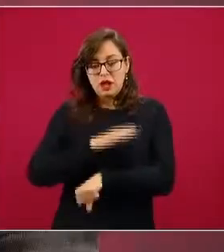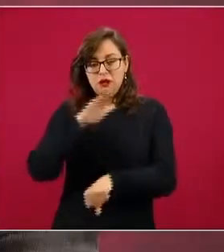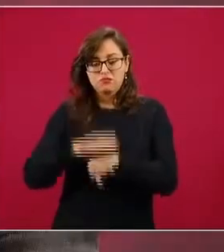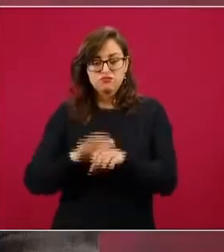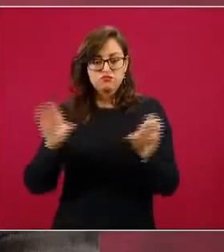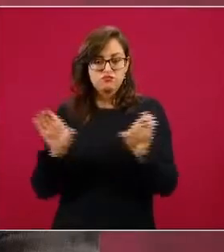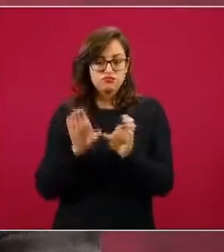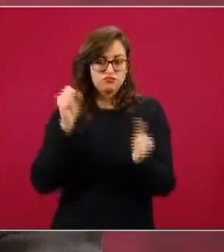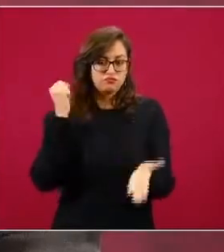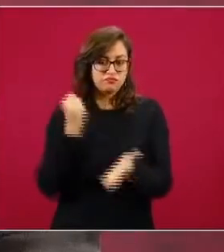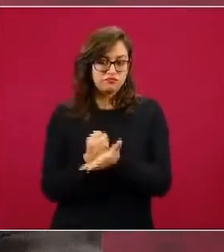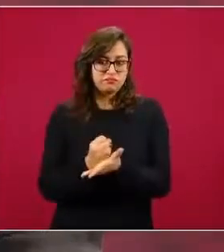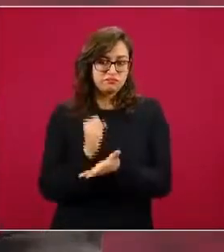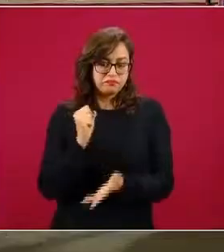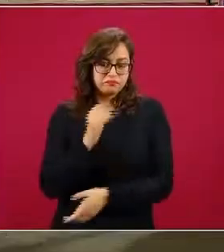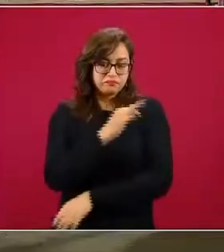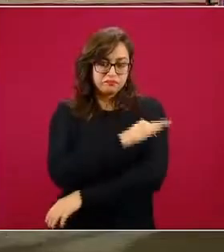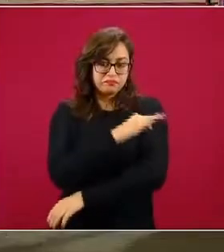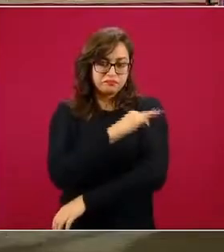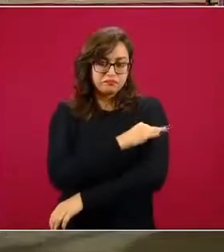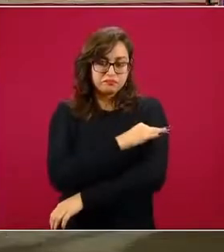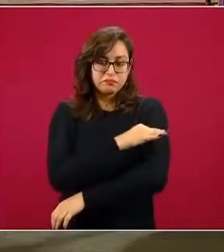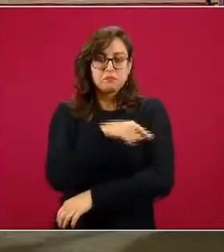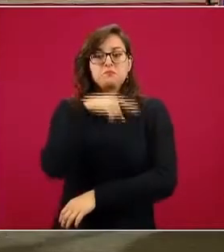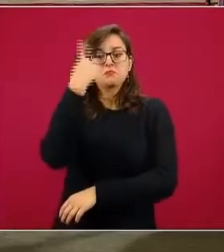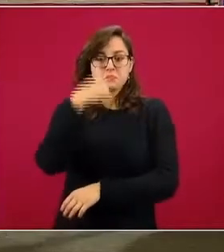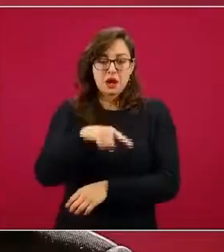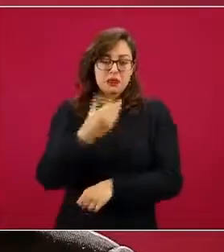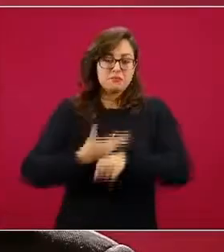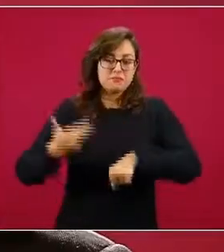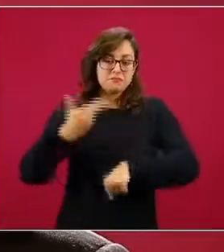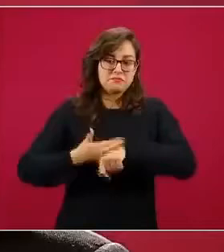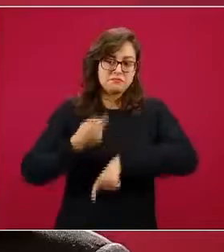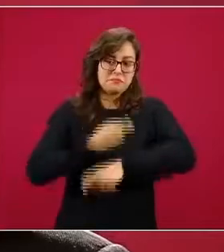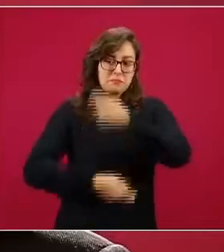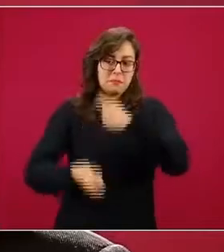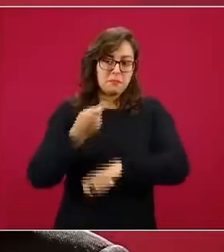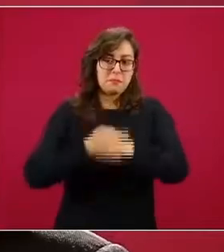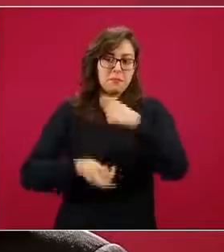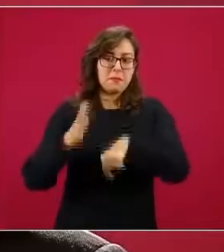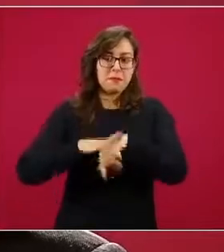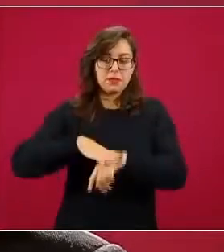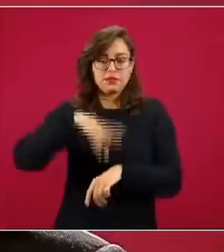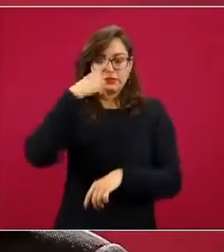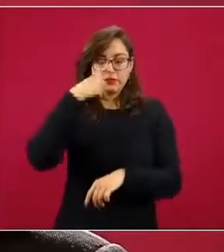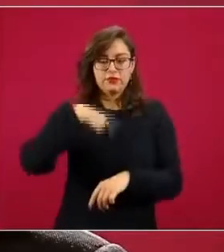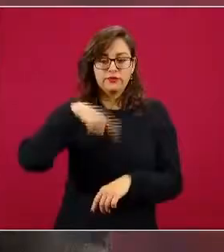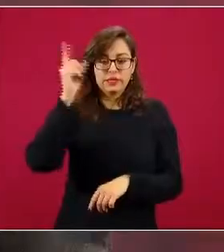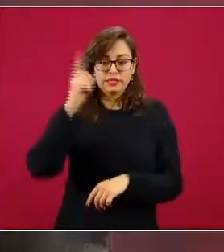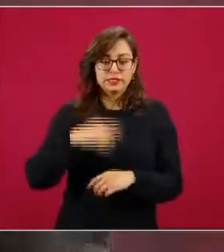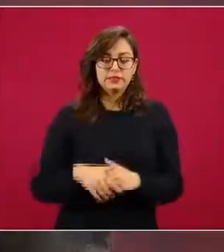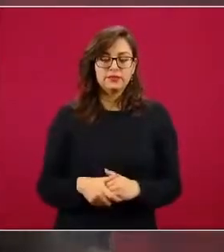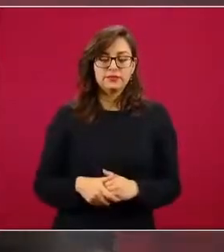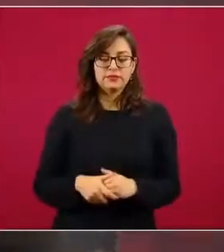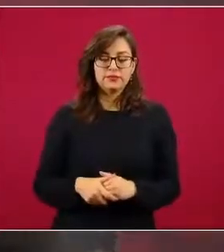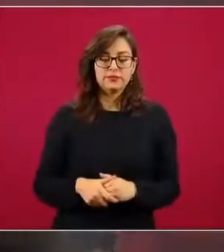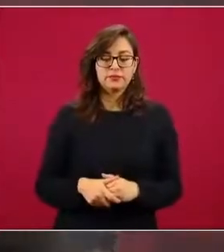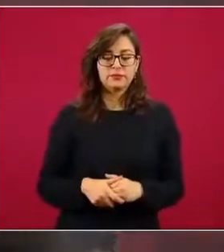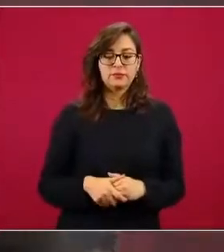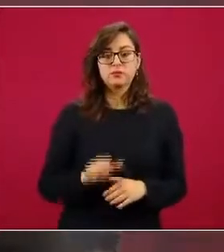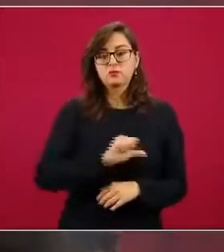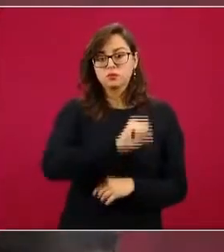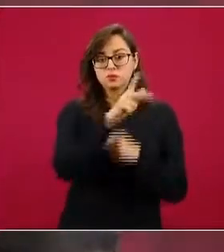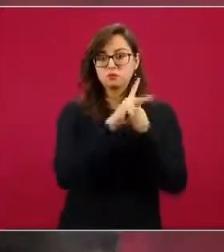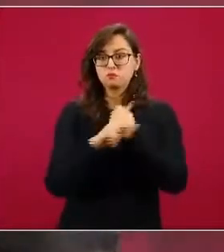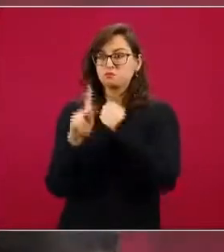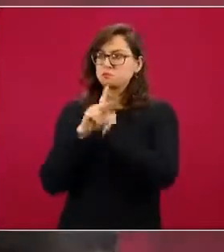pre-certificación de vacunas para facilitar el registro en agencias de alto desempeño y que los demás